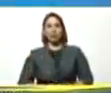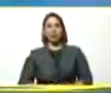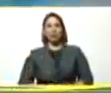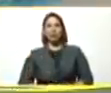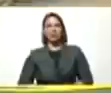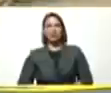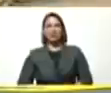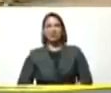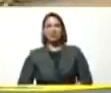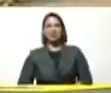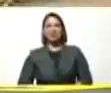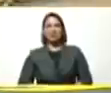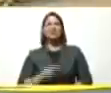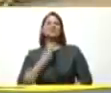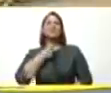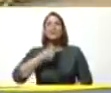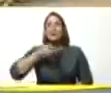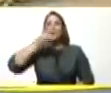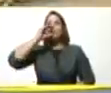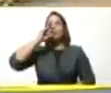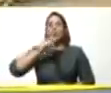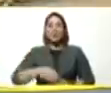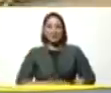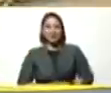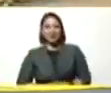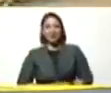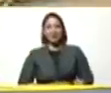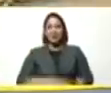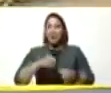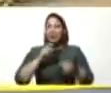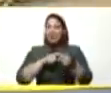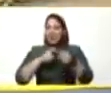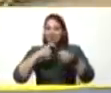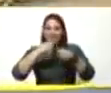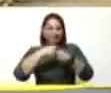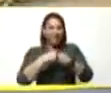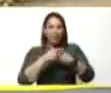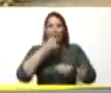afinando la garganta con un guarapito de parchita, ¿verdad?